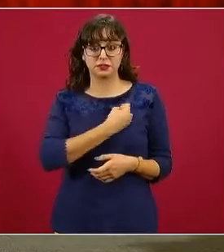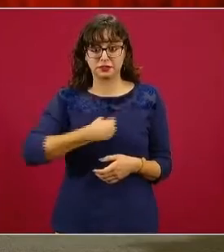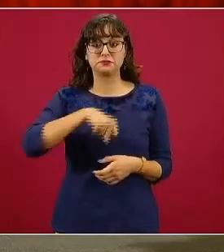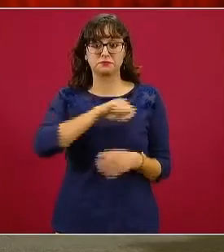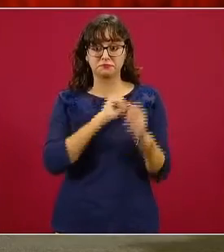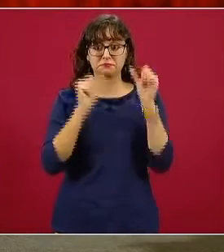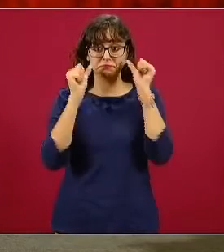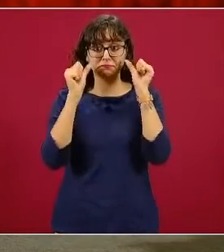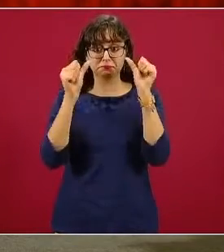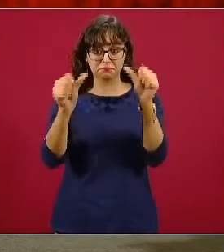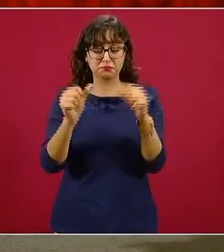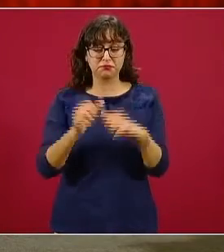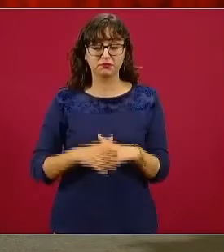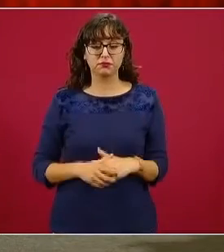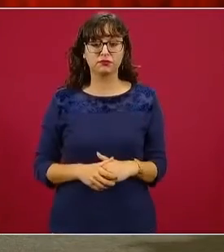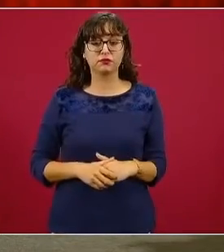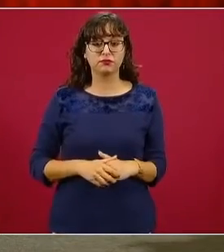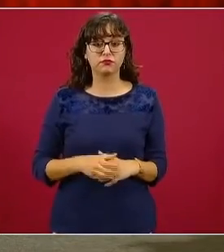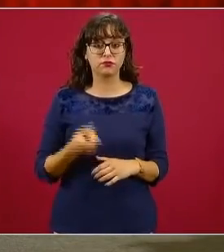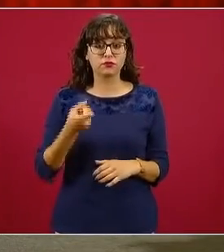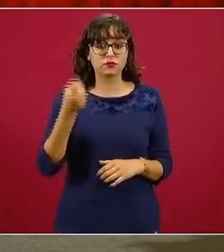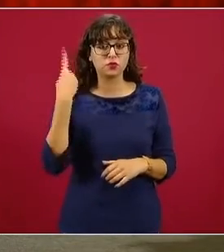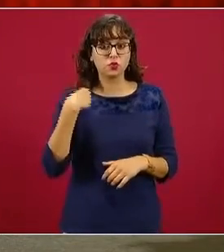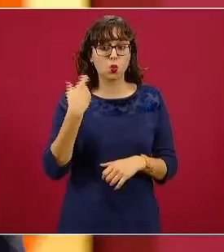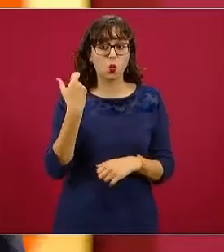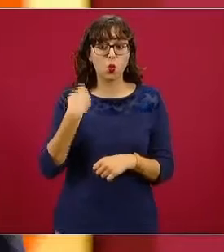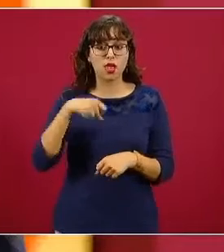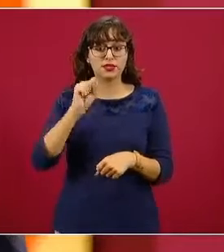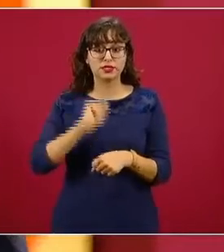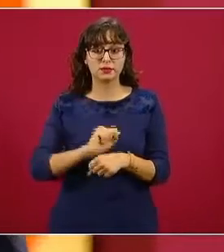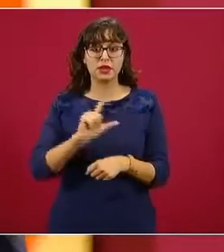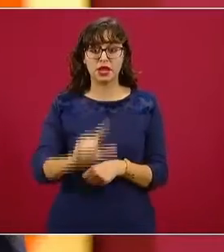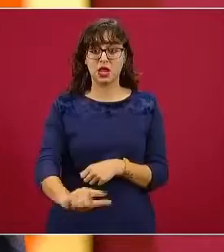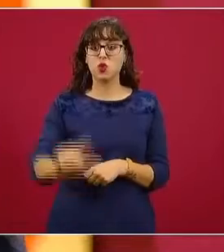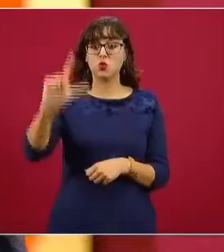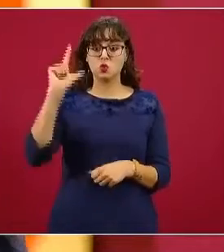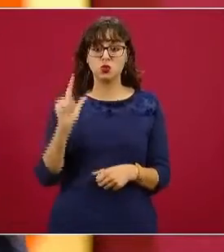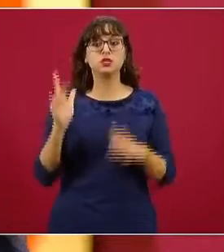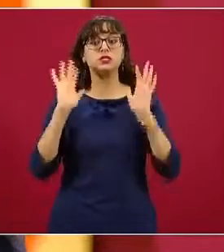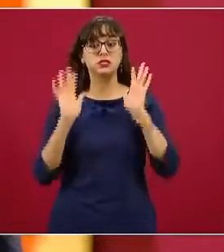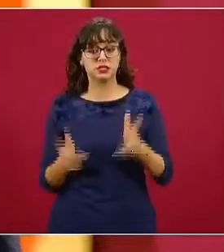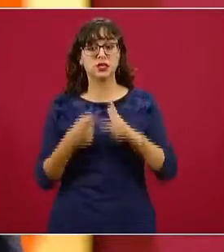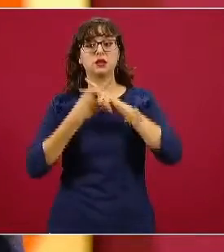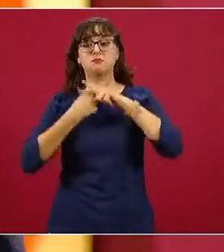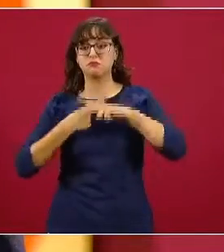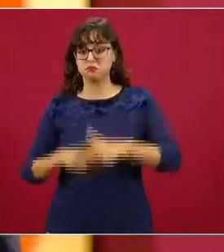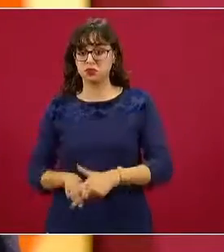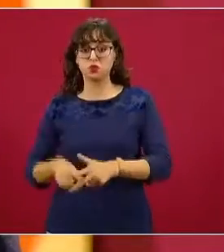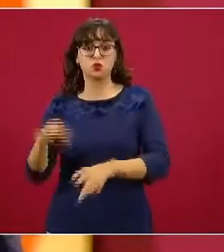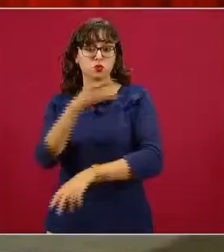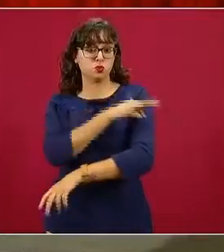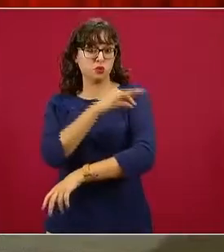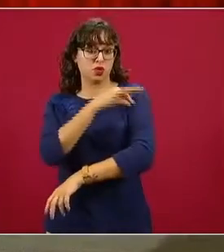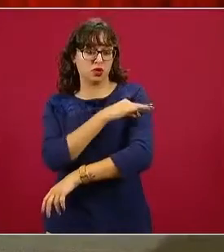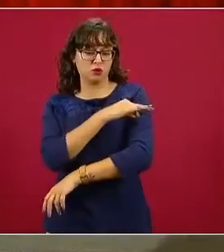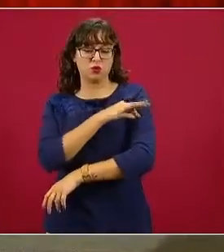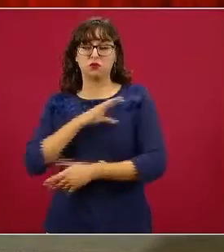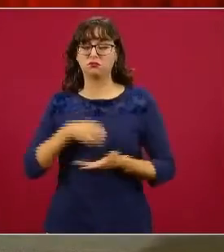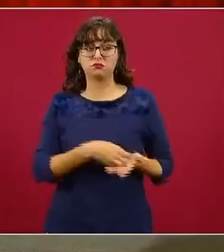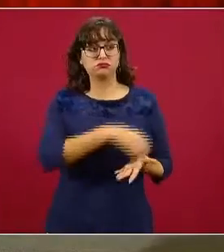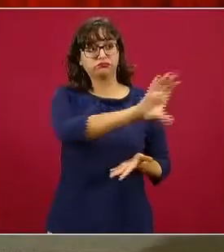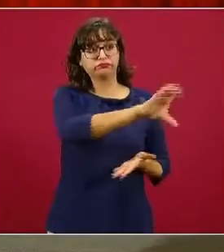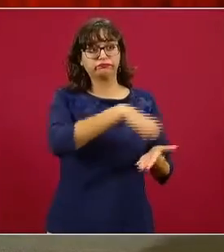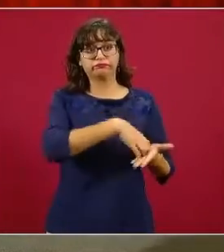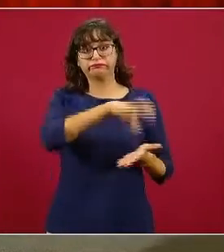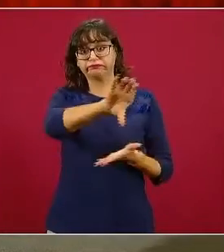estatal. Desde la semana pasada, el lunes pasado, empezamos ya a distribuir desde el gobierno federal a